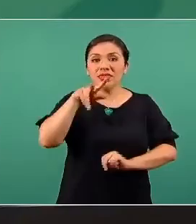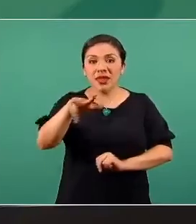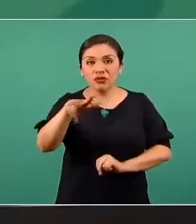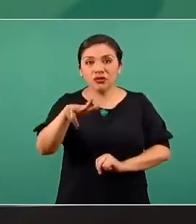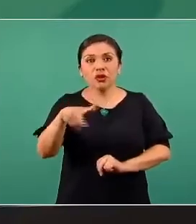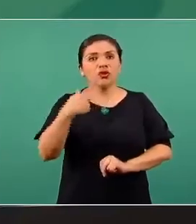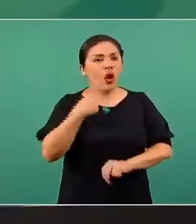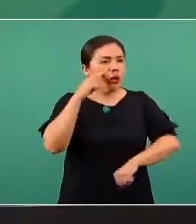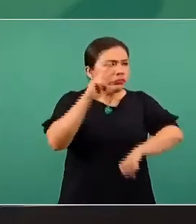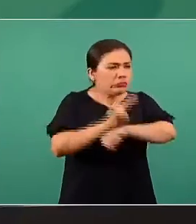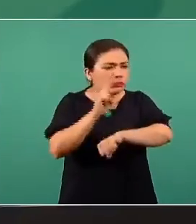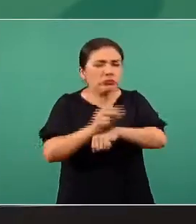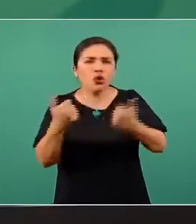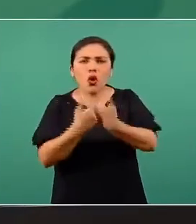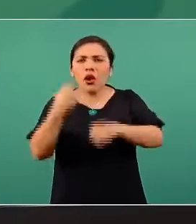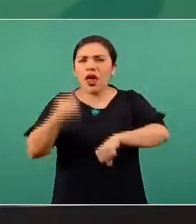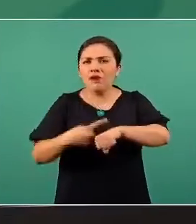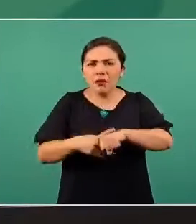vigilancia de cualquier otra enfermedad.